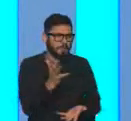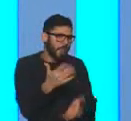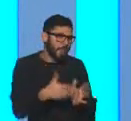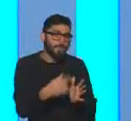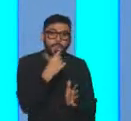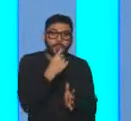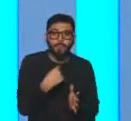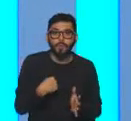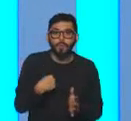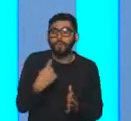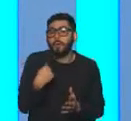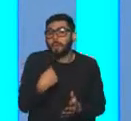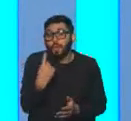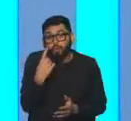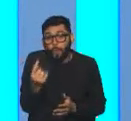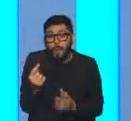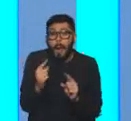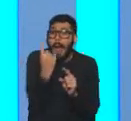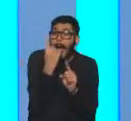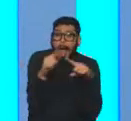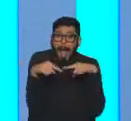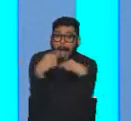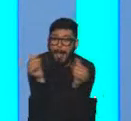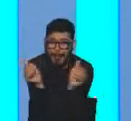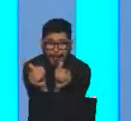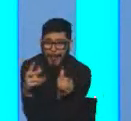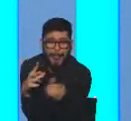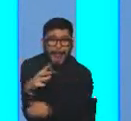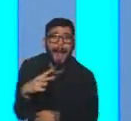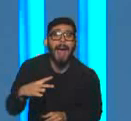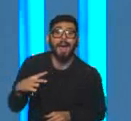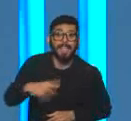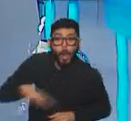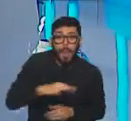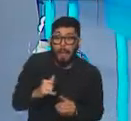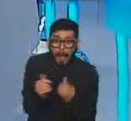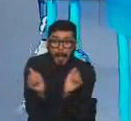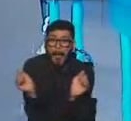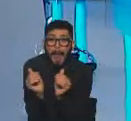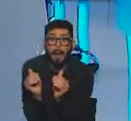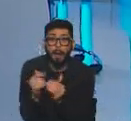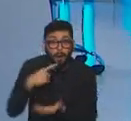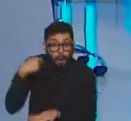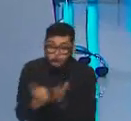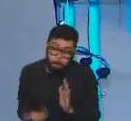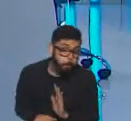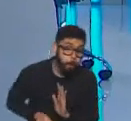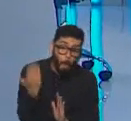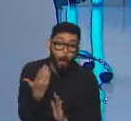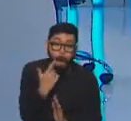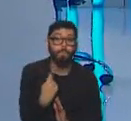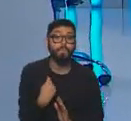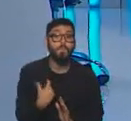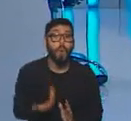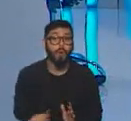en el contrafrente, en un mono ambiente en Recoleta, bien. ¿Por qué tengo que pagar todo la... Bueno, ahí está el